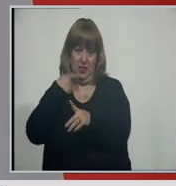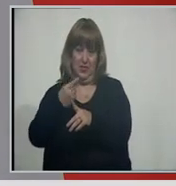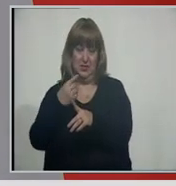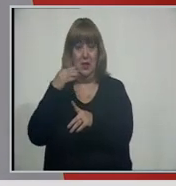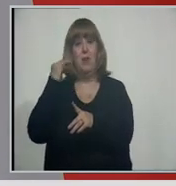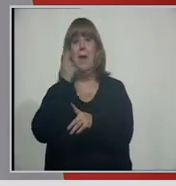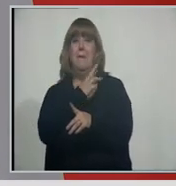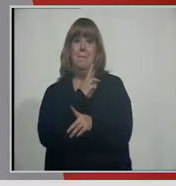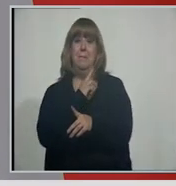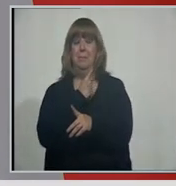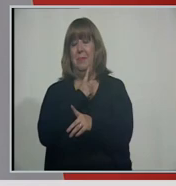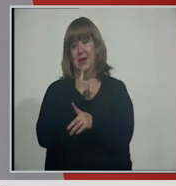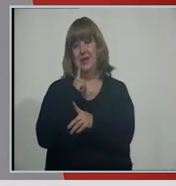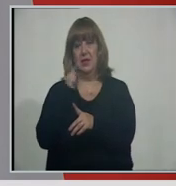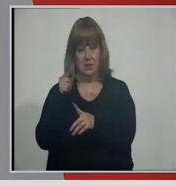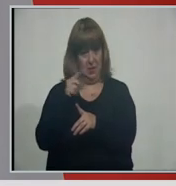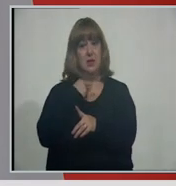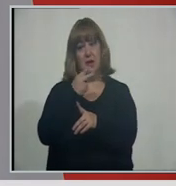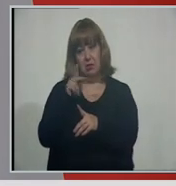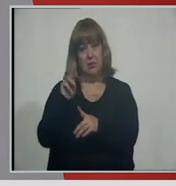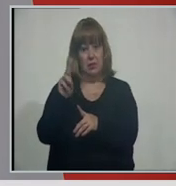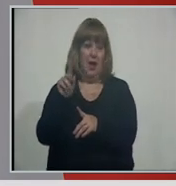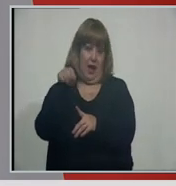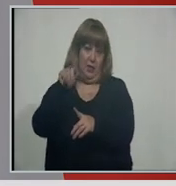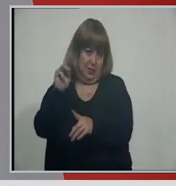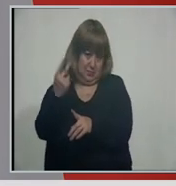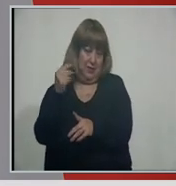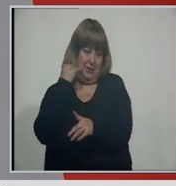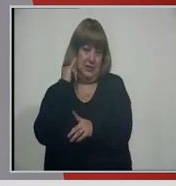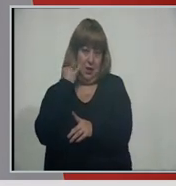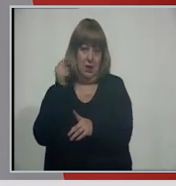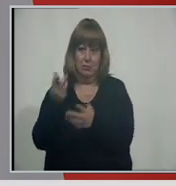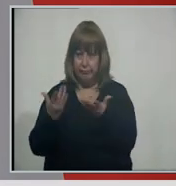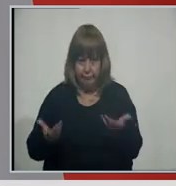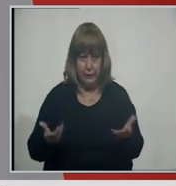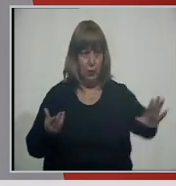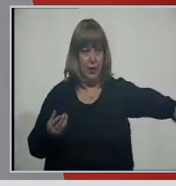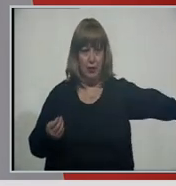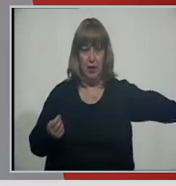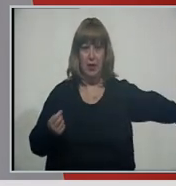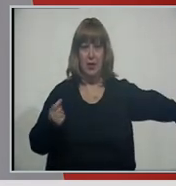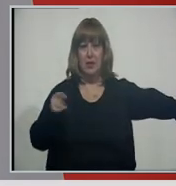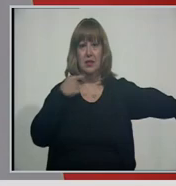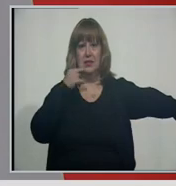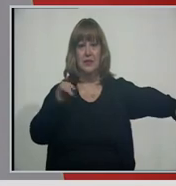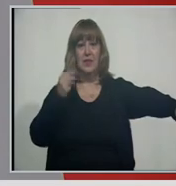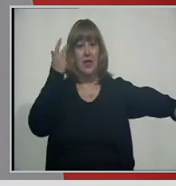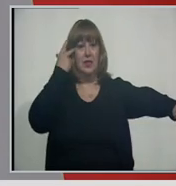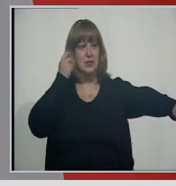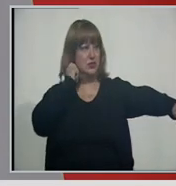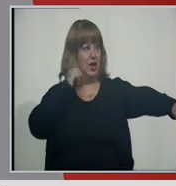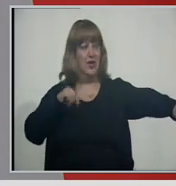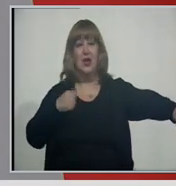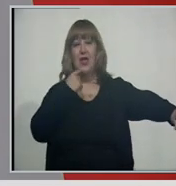no no me costó nada me parece un error no haberlo reconocido si se ve como no me lo primero que harán mi padre cuando yo le dije a 18 años quiero sexual